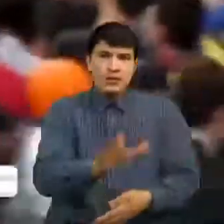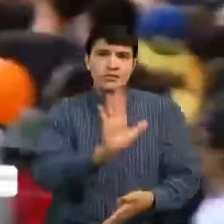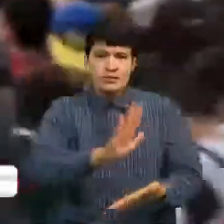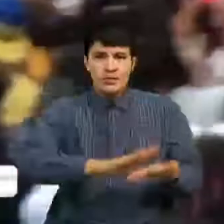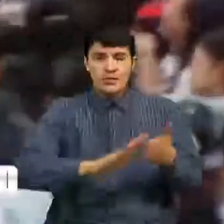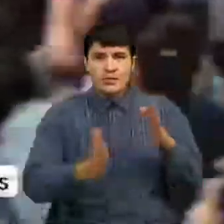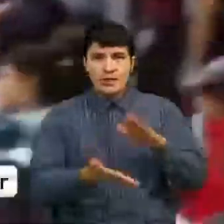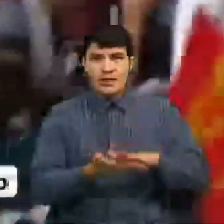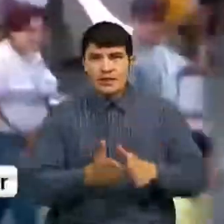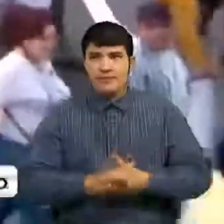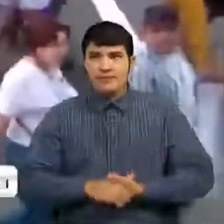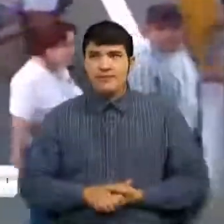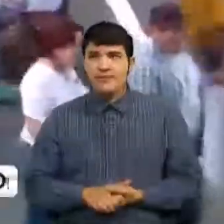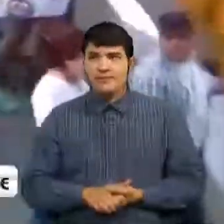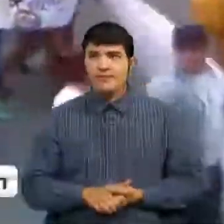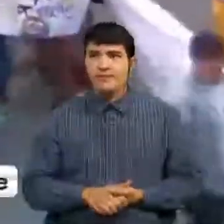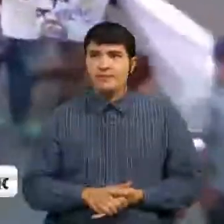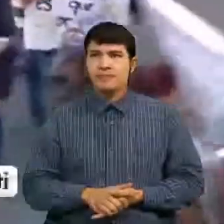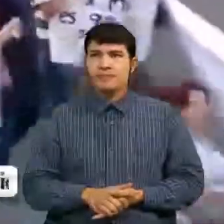población.